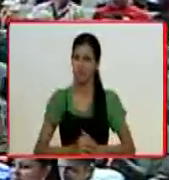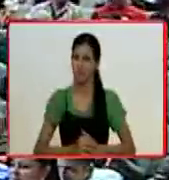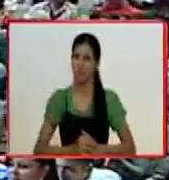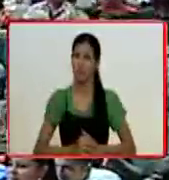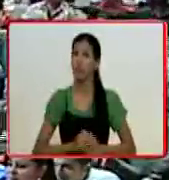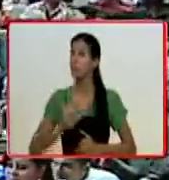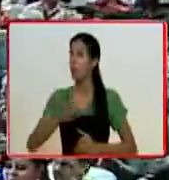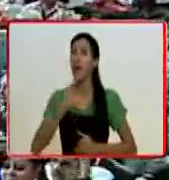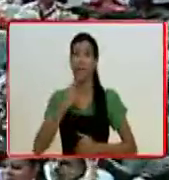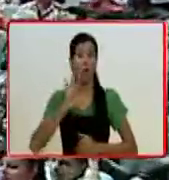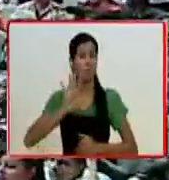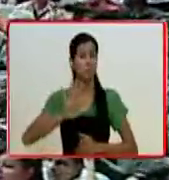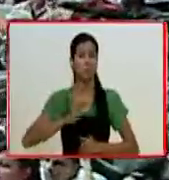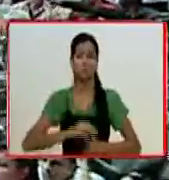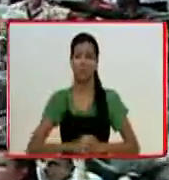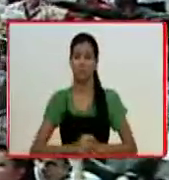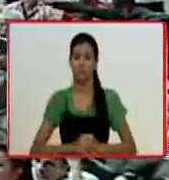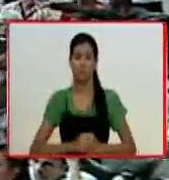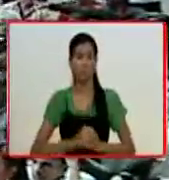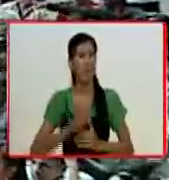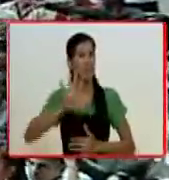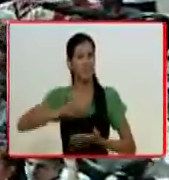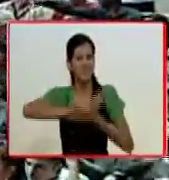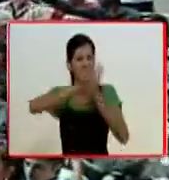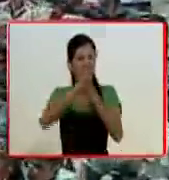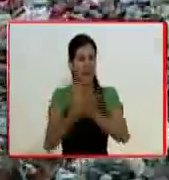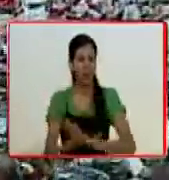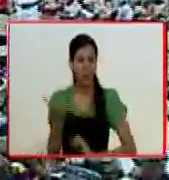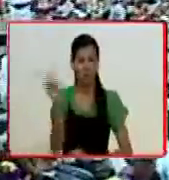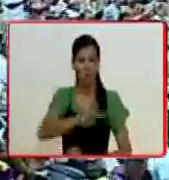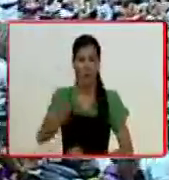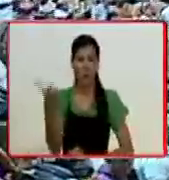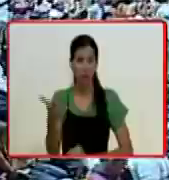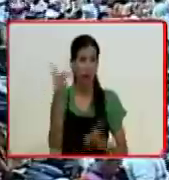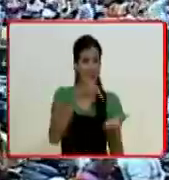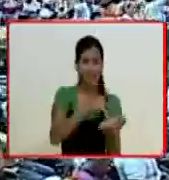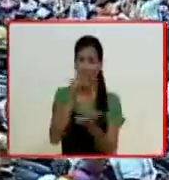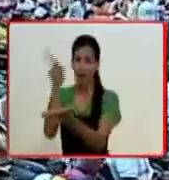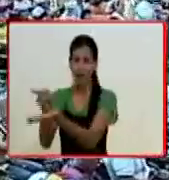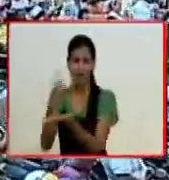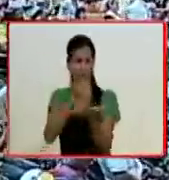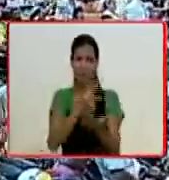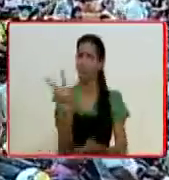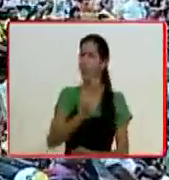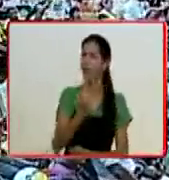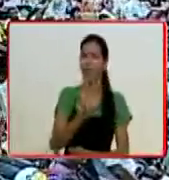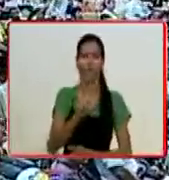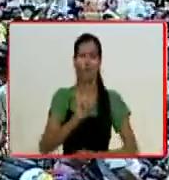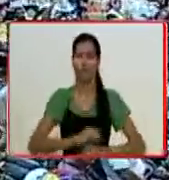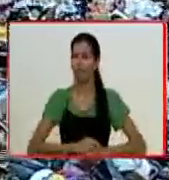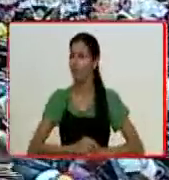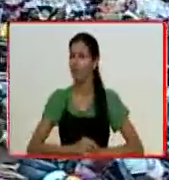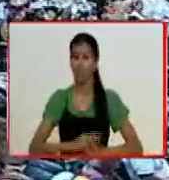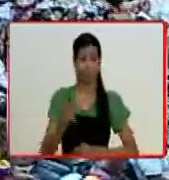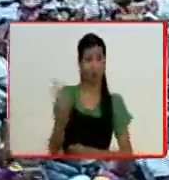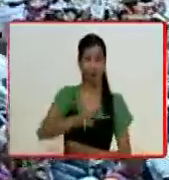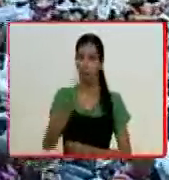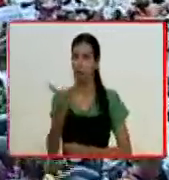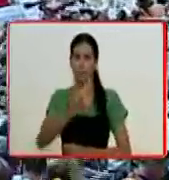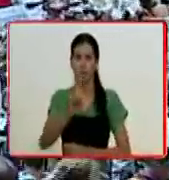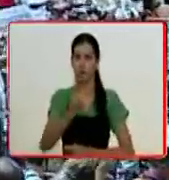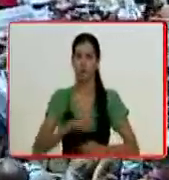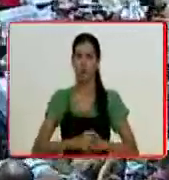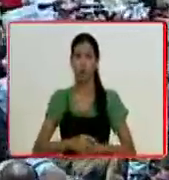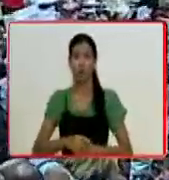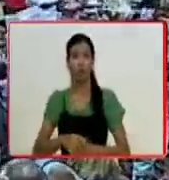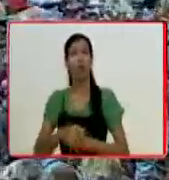Así lo digo, se acabó la doble banda, se acabó la doble vía.